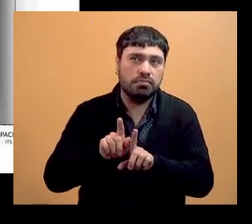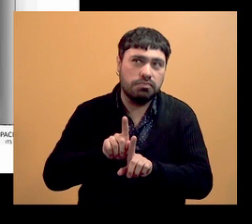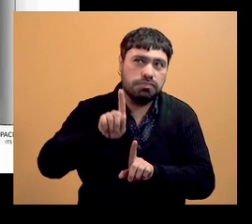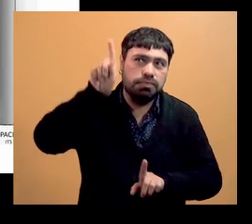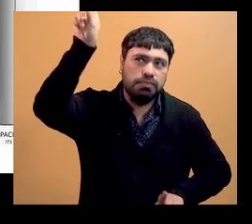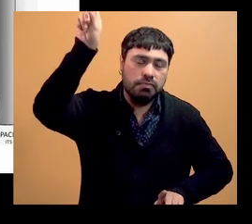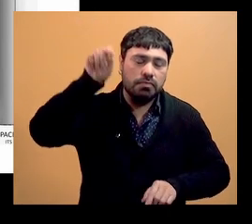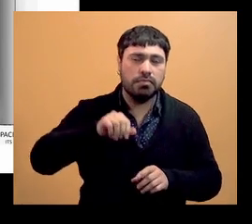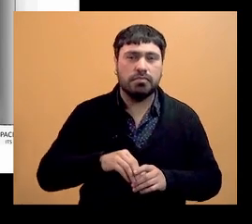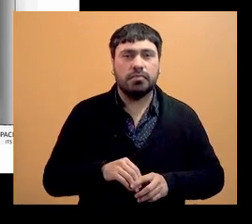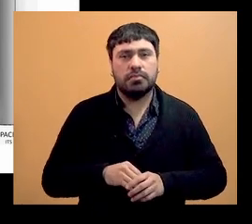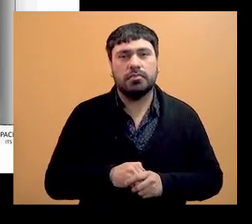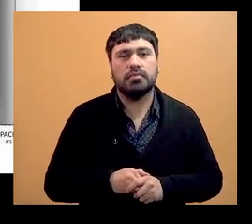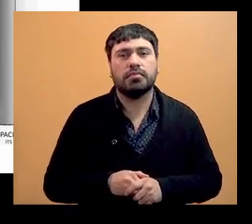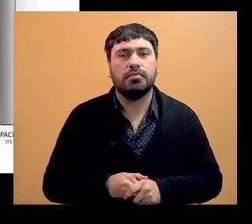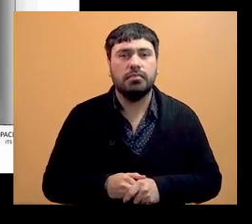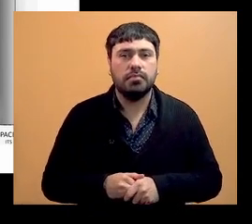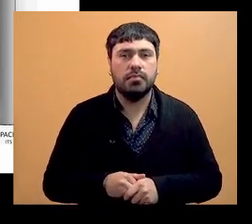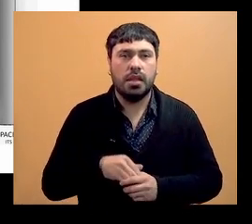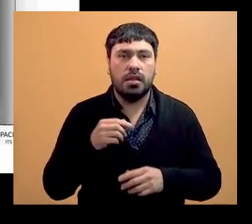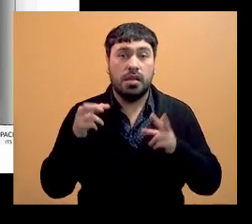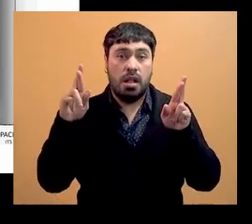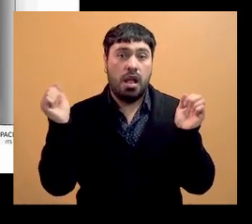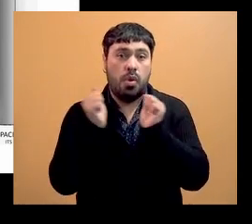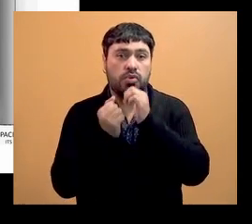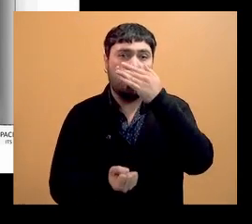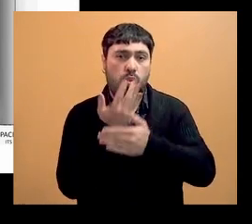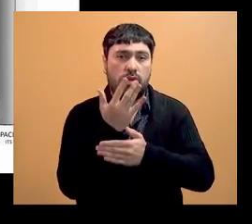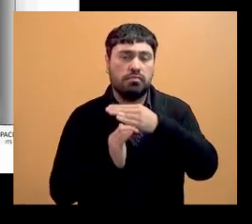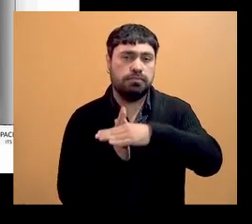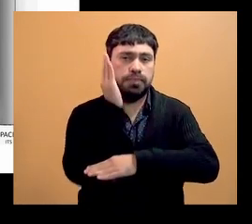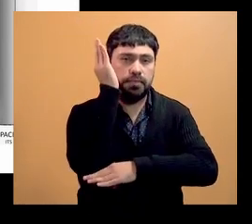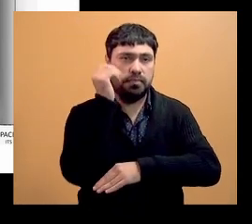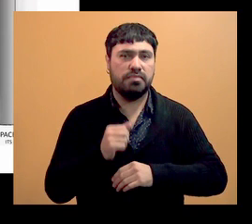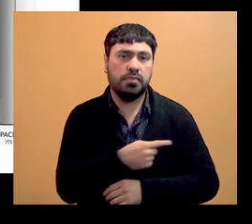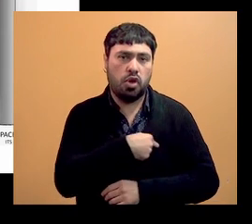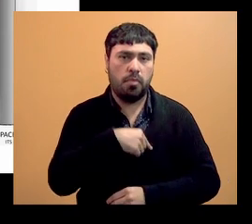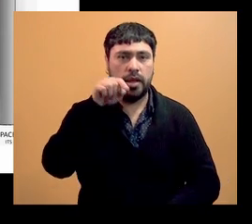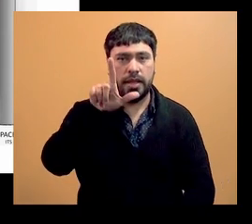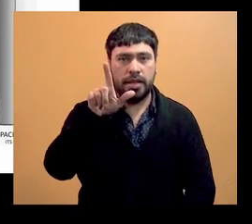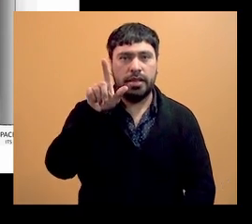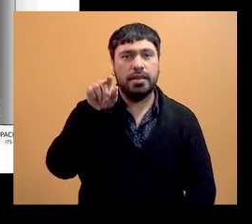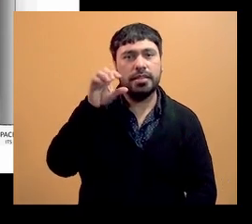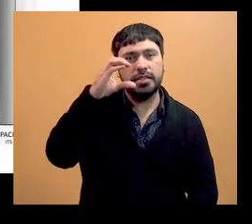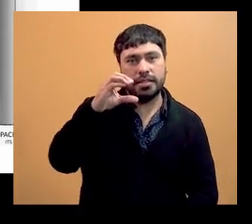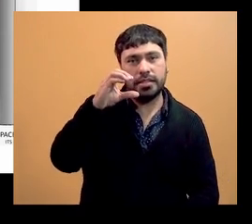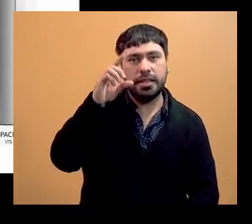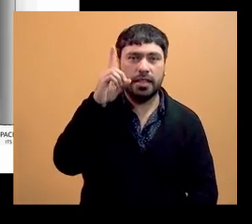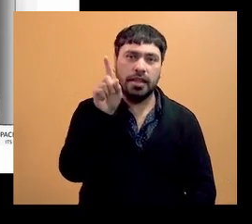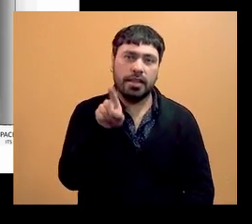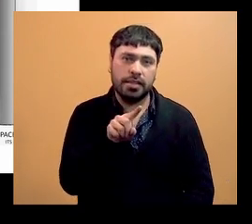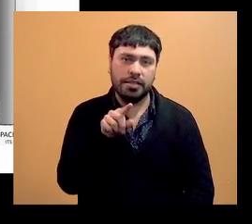línea del SLS, que es el nuevo cohete que está desarrollando NASA, que no está incluido aquí porque ya es más un